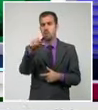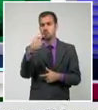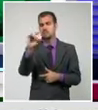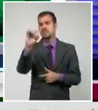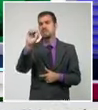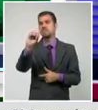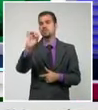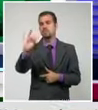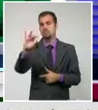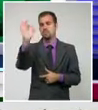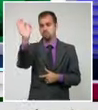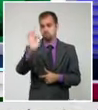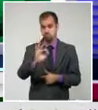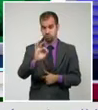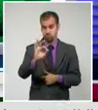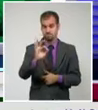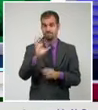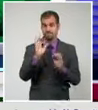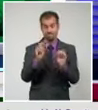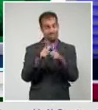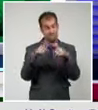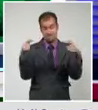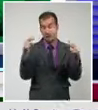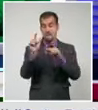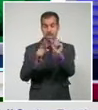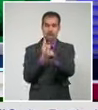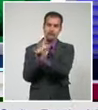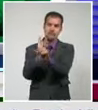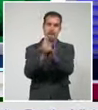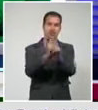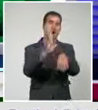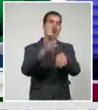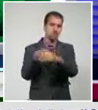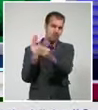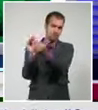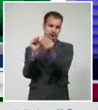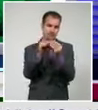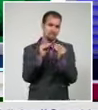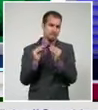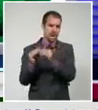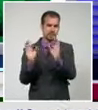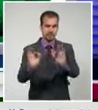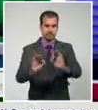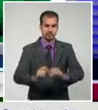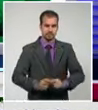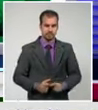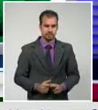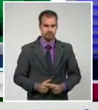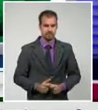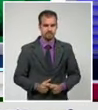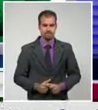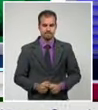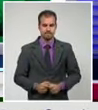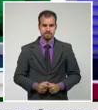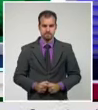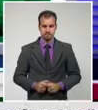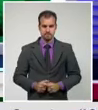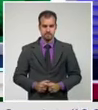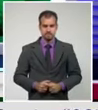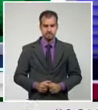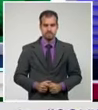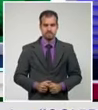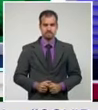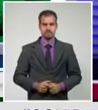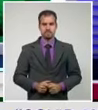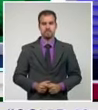97,07% de todas las personas que se diagnosticaron, pues tenían el antecedente de ser contactos de casos